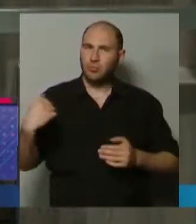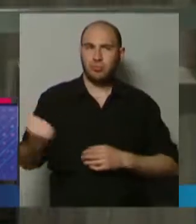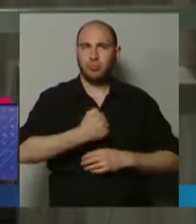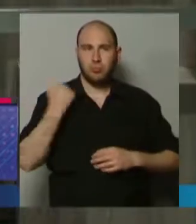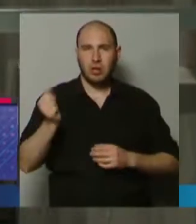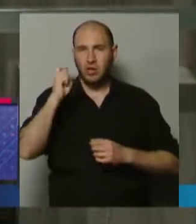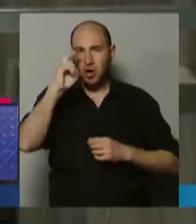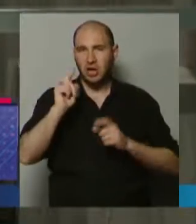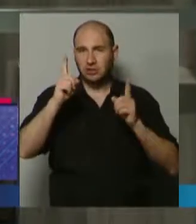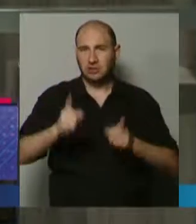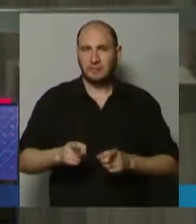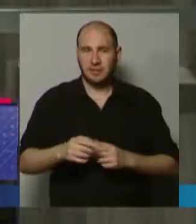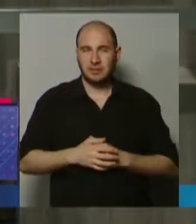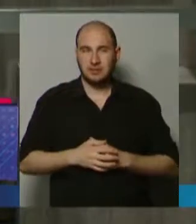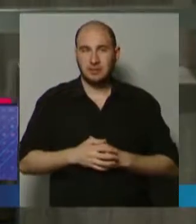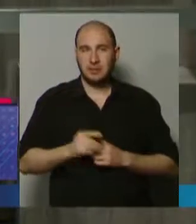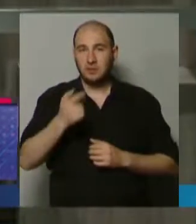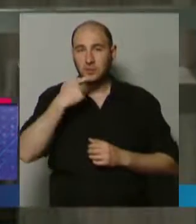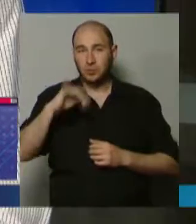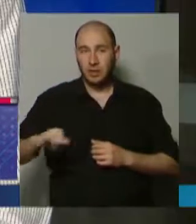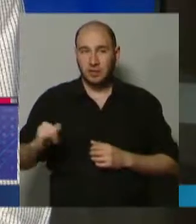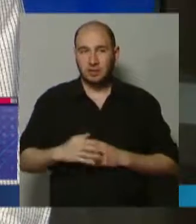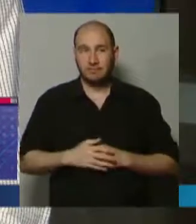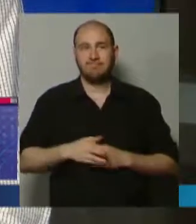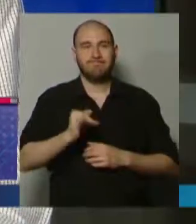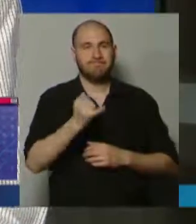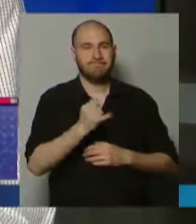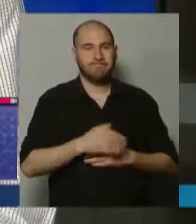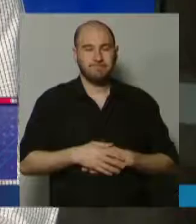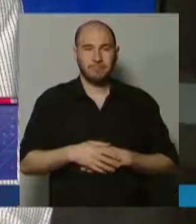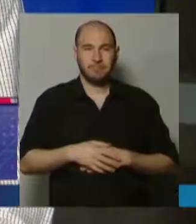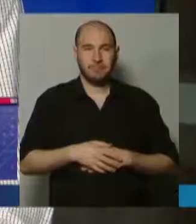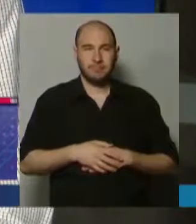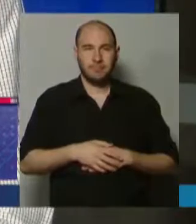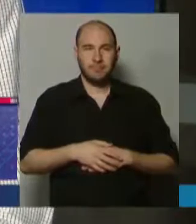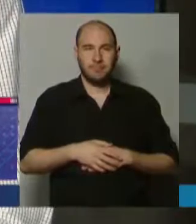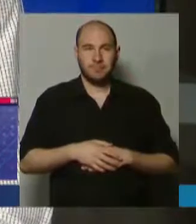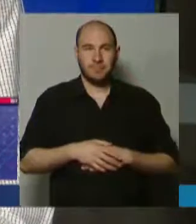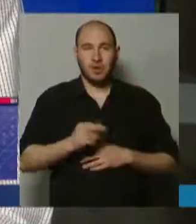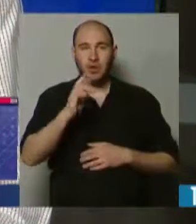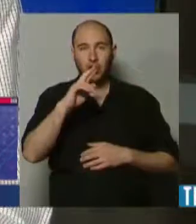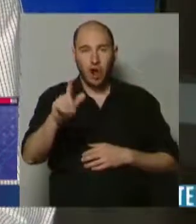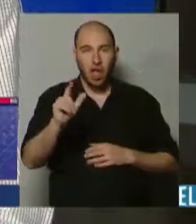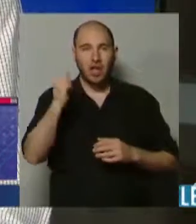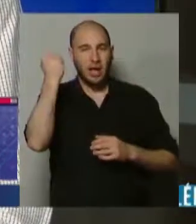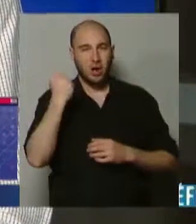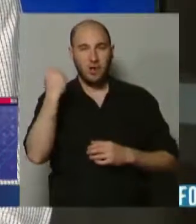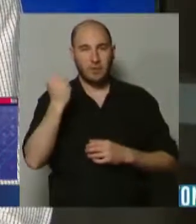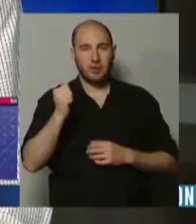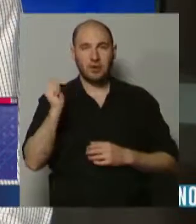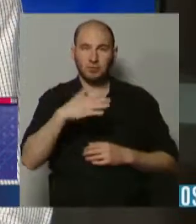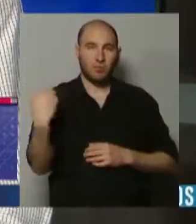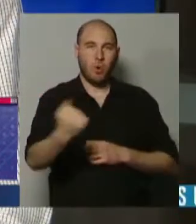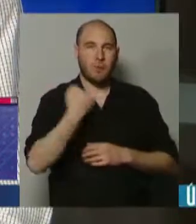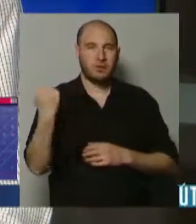solamente Cornejo, sino también pensando en Suárez. Sí, está claro que el rol económico juega un